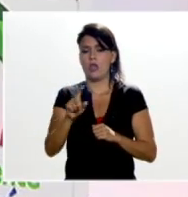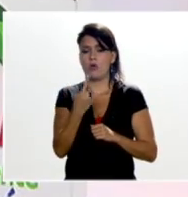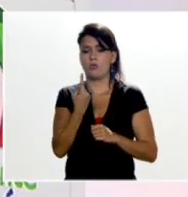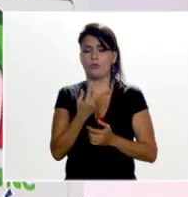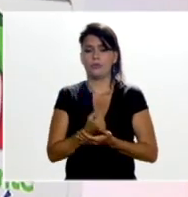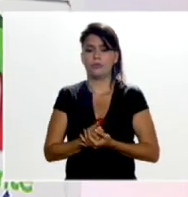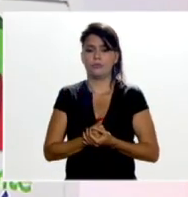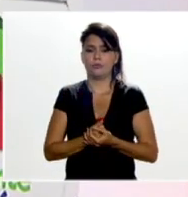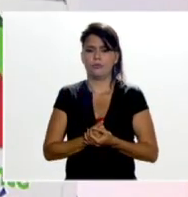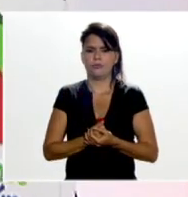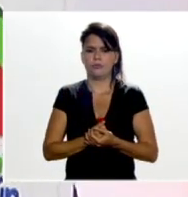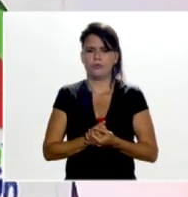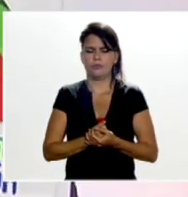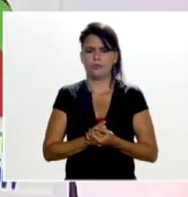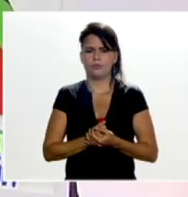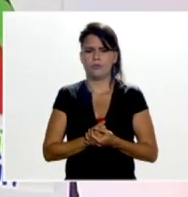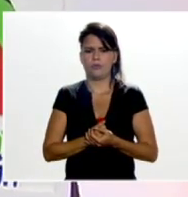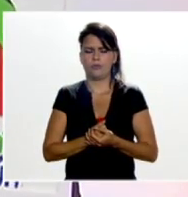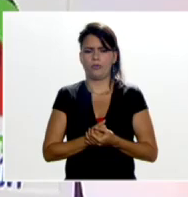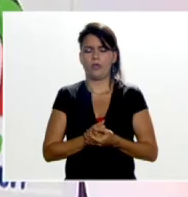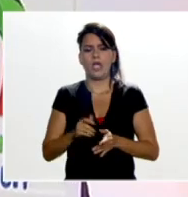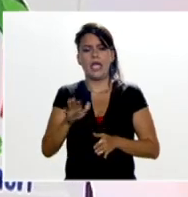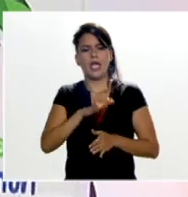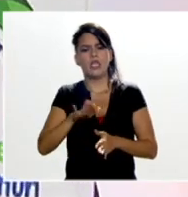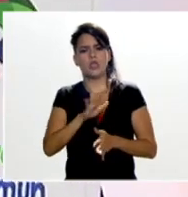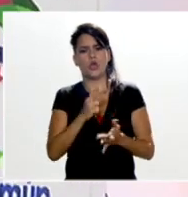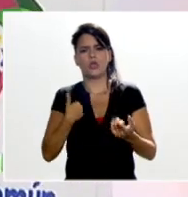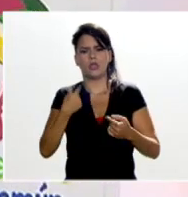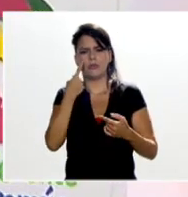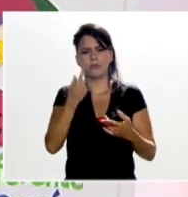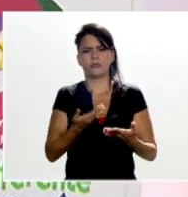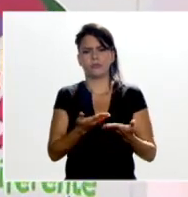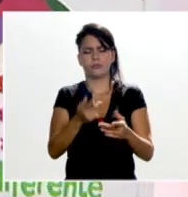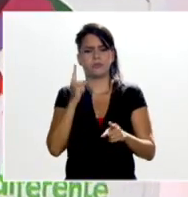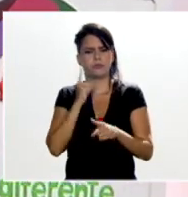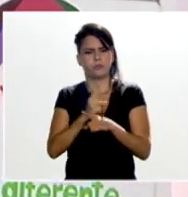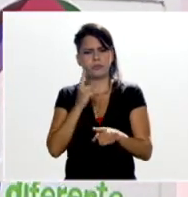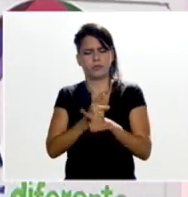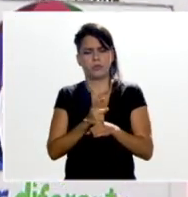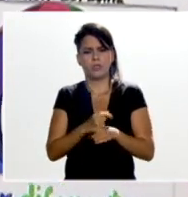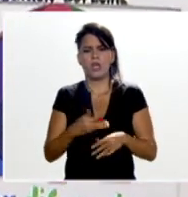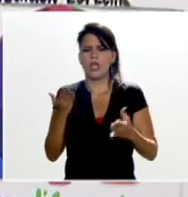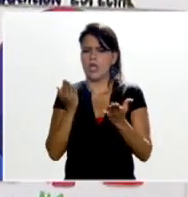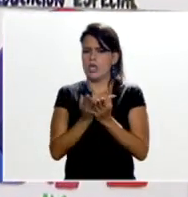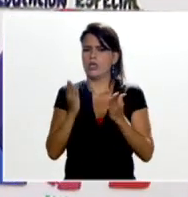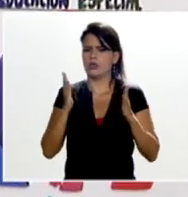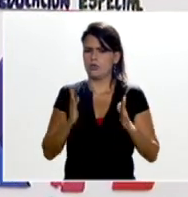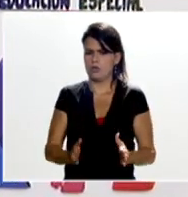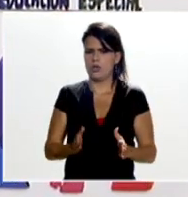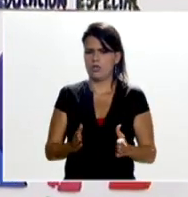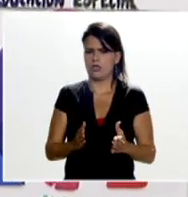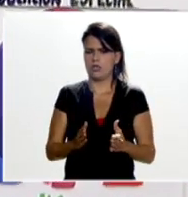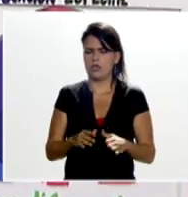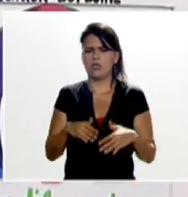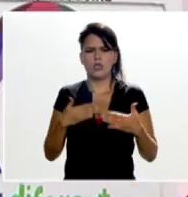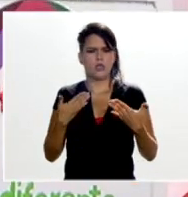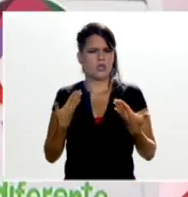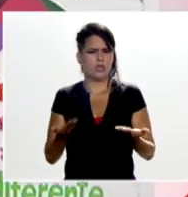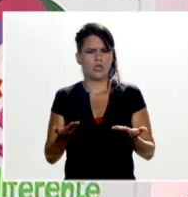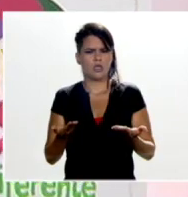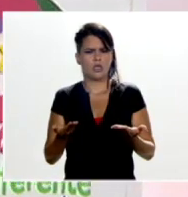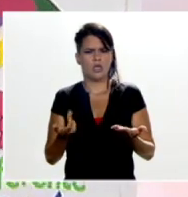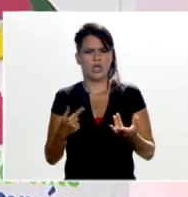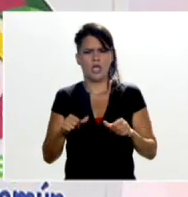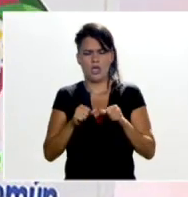Muy bien. En donde le vamos a colocar el reto al estudiante de que